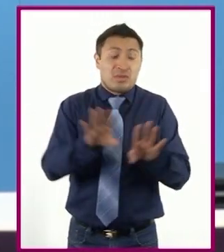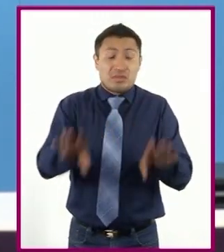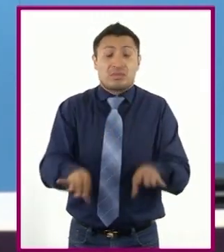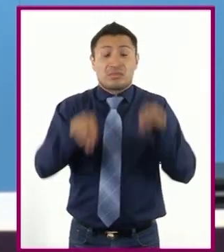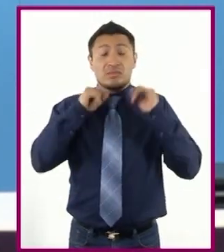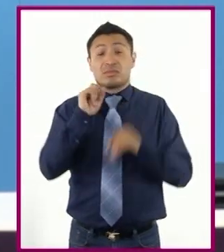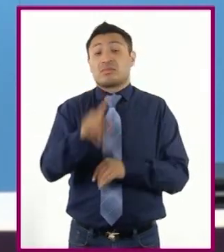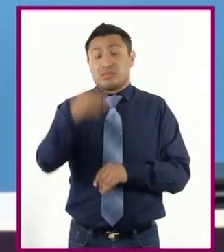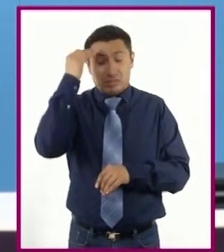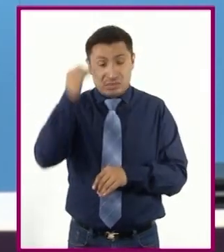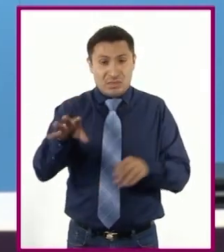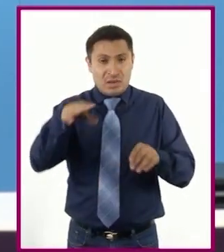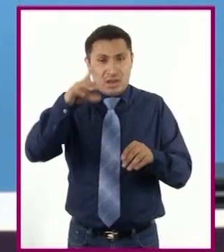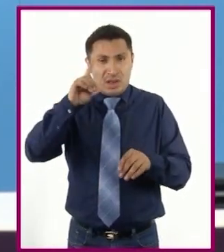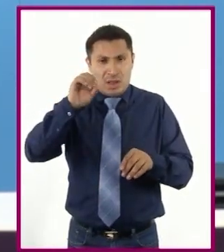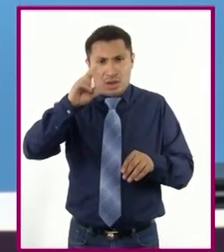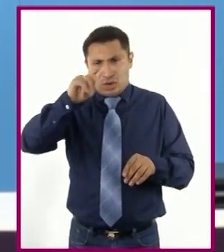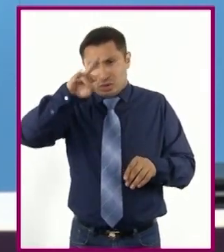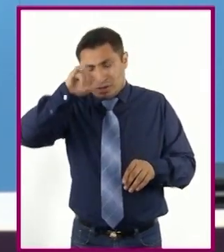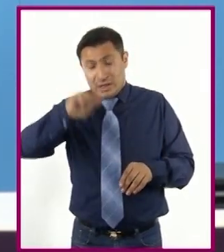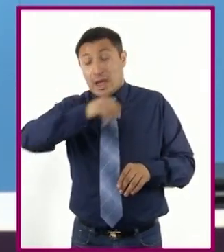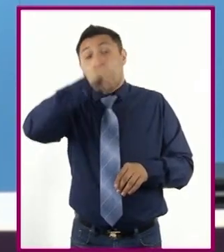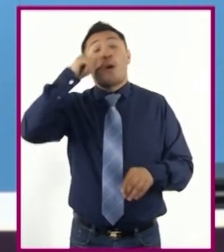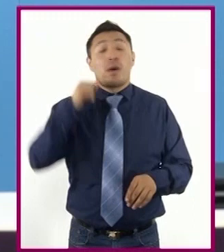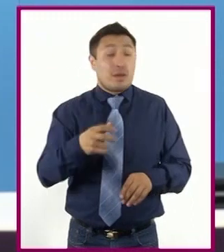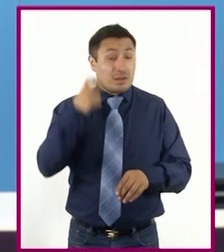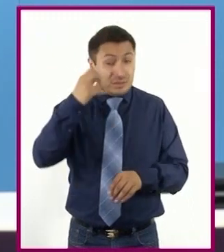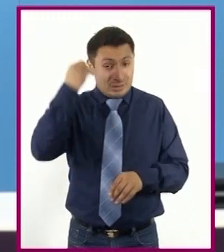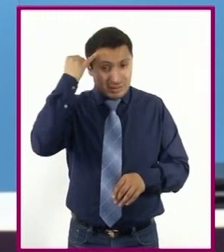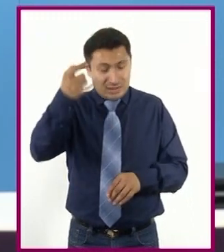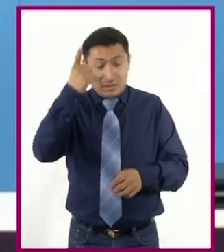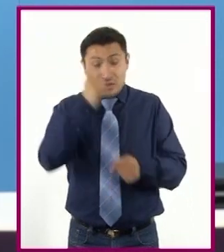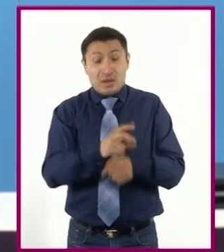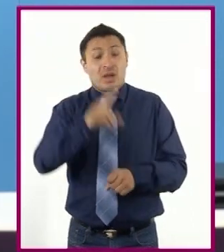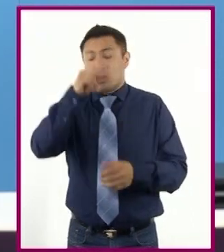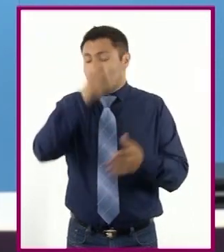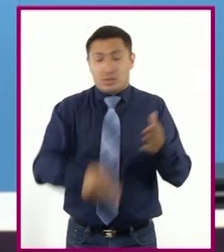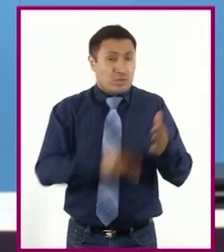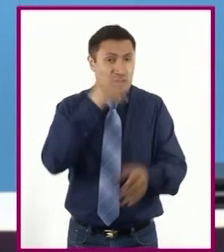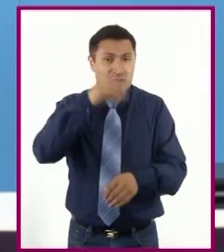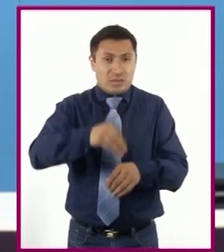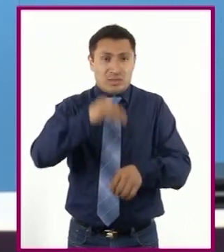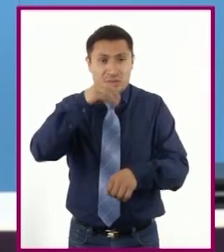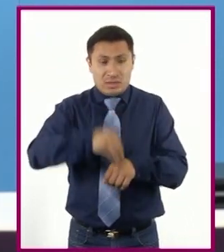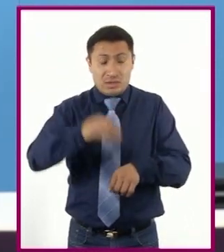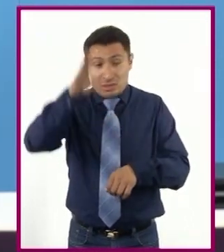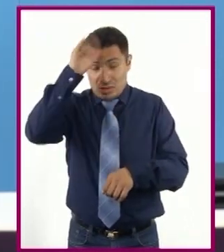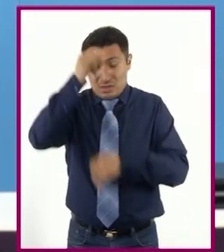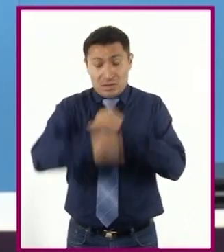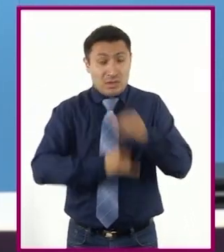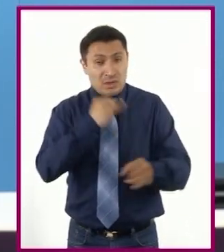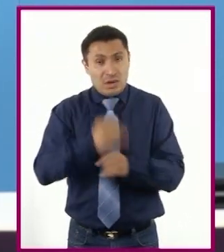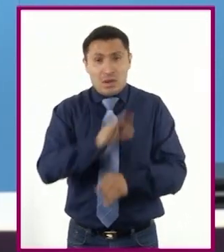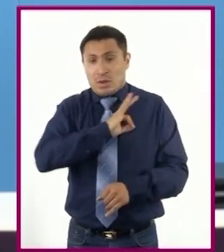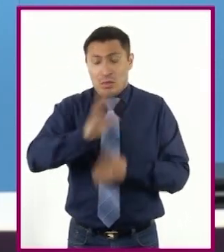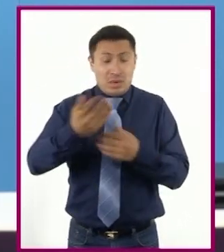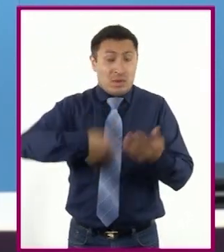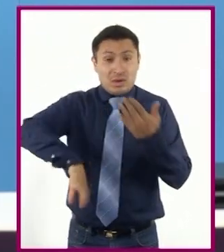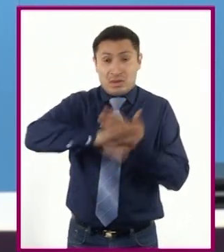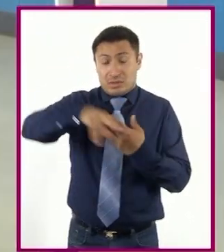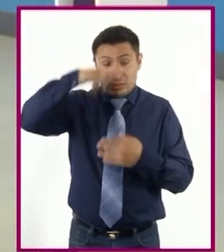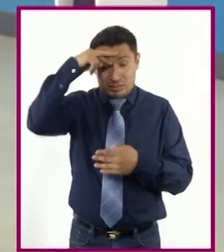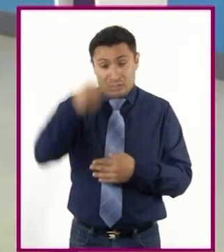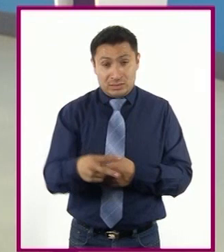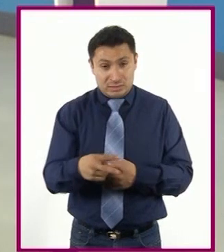ese momento la doctrina Juárez, cuyo principio es no firmar ningún tratado internacional que pueda ser perjudicial a